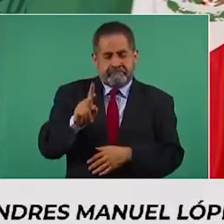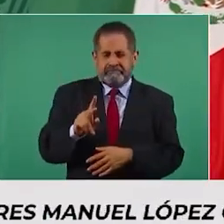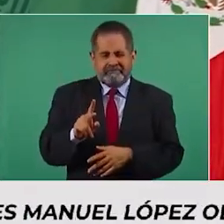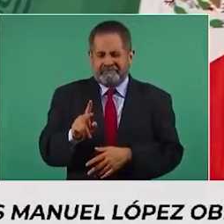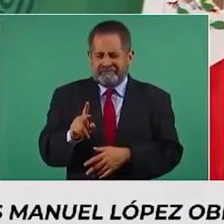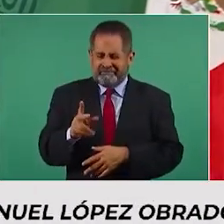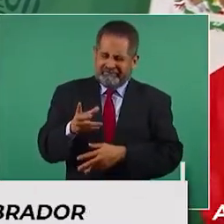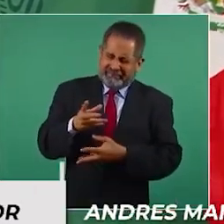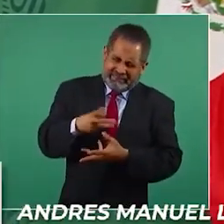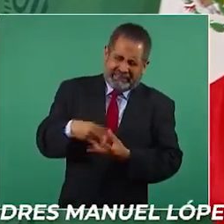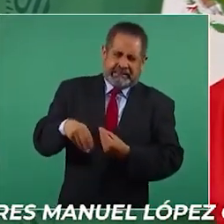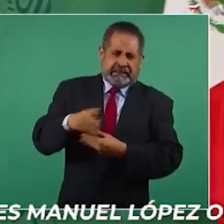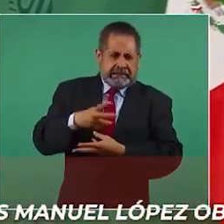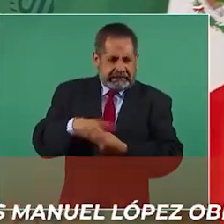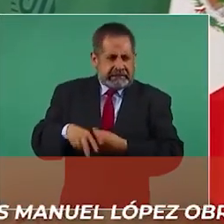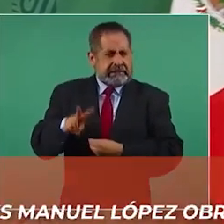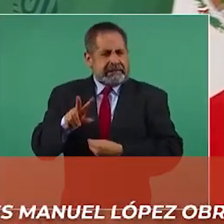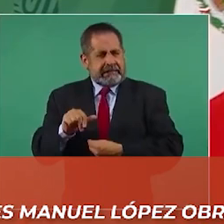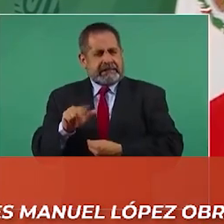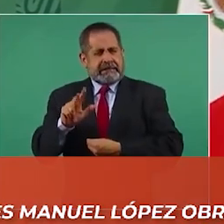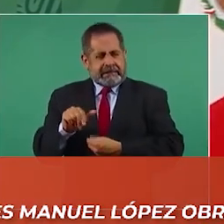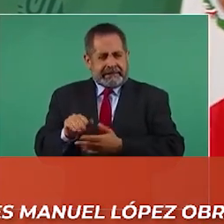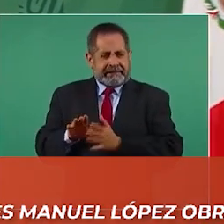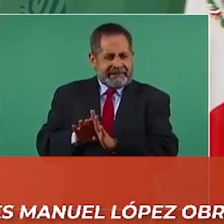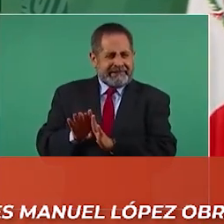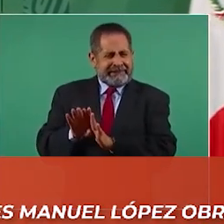Salimos o estamos saliendo